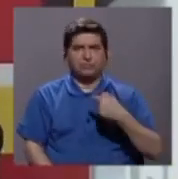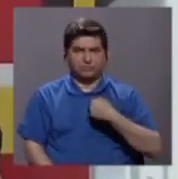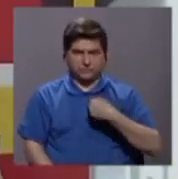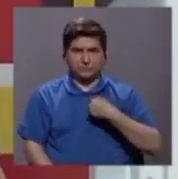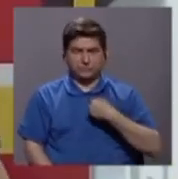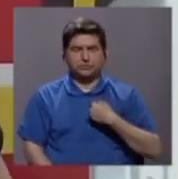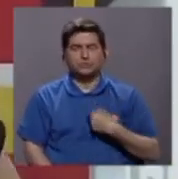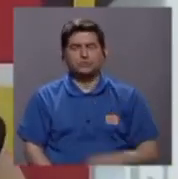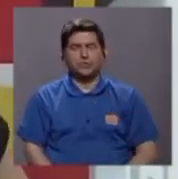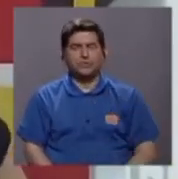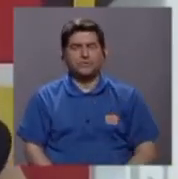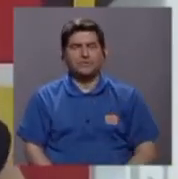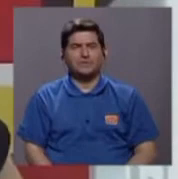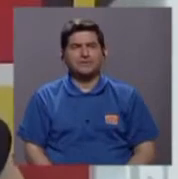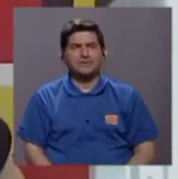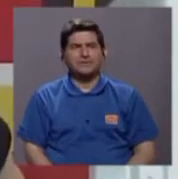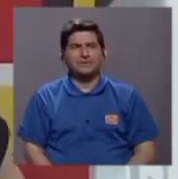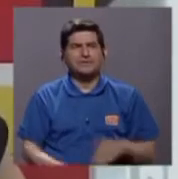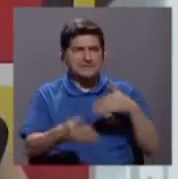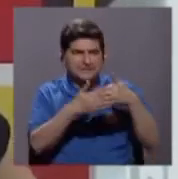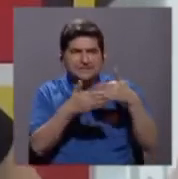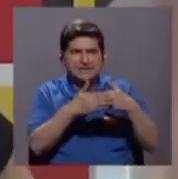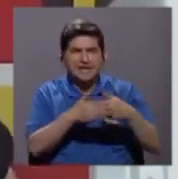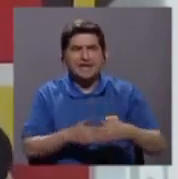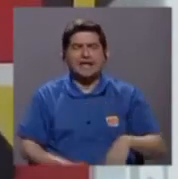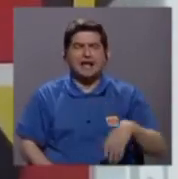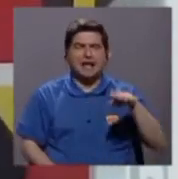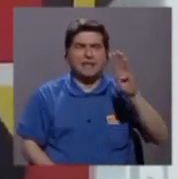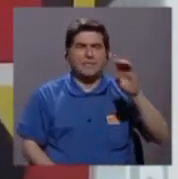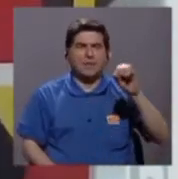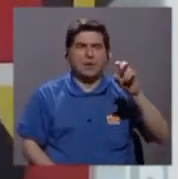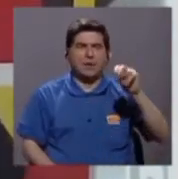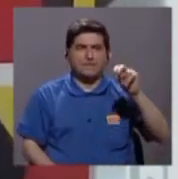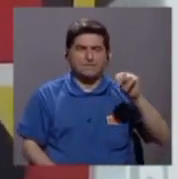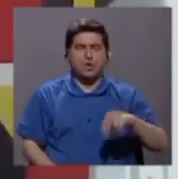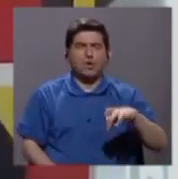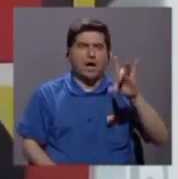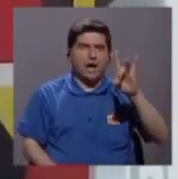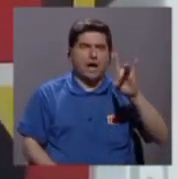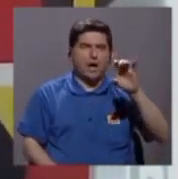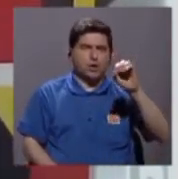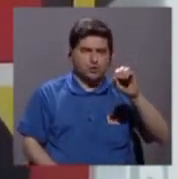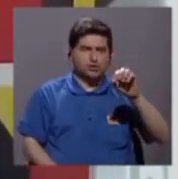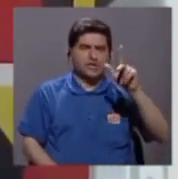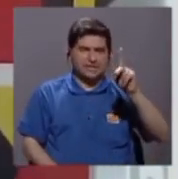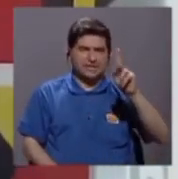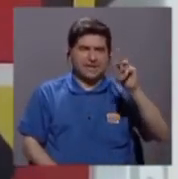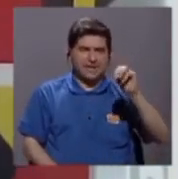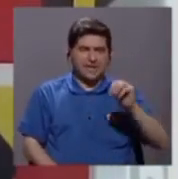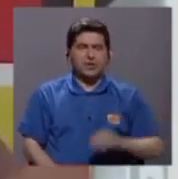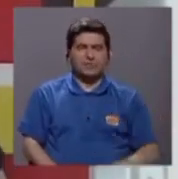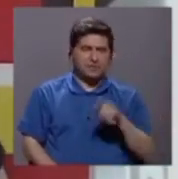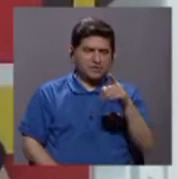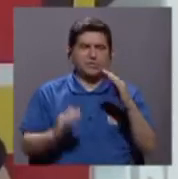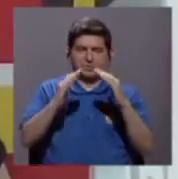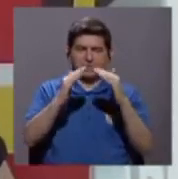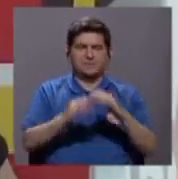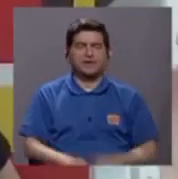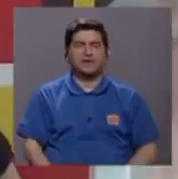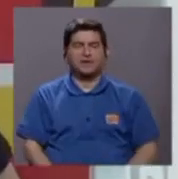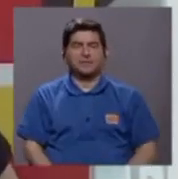yo he nacido cerca de Bonn, a 80 kilómetros de Bonn, en la Renania, y también los padres